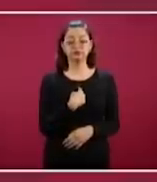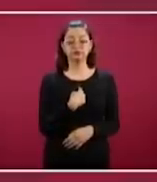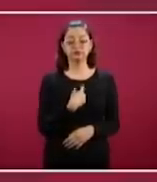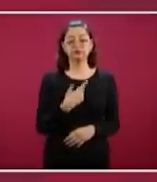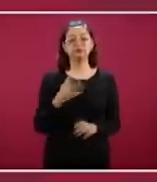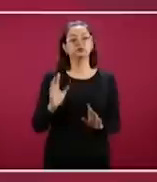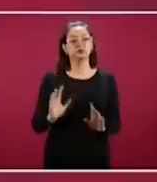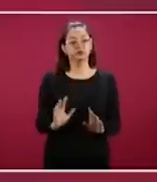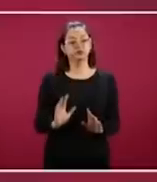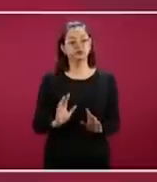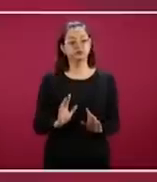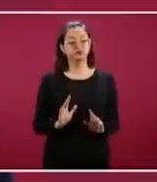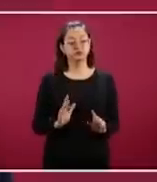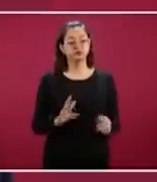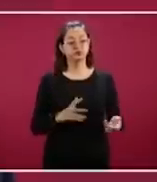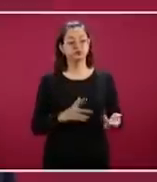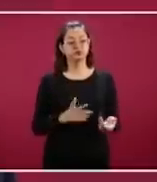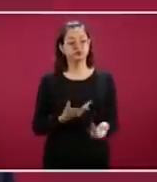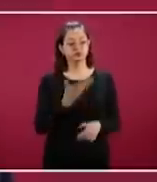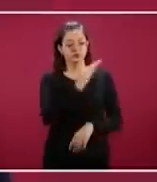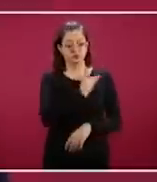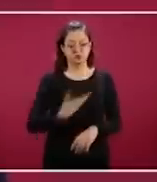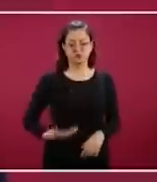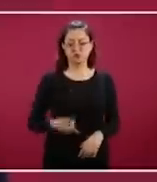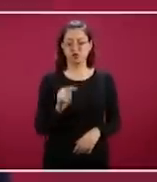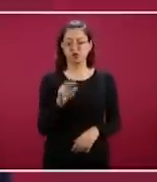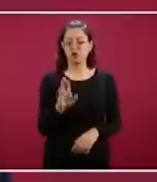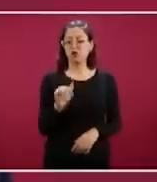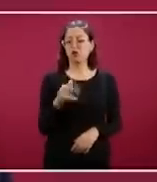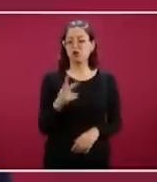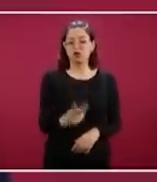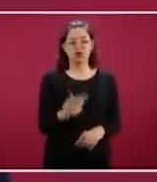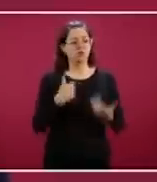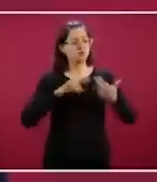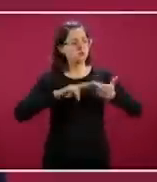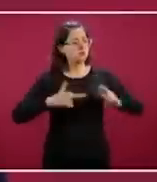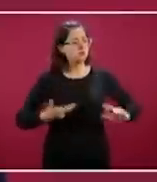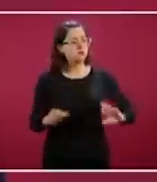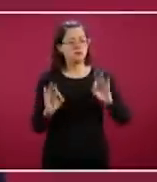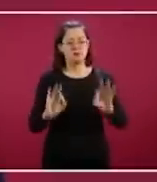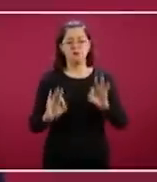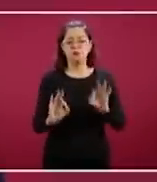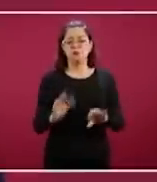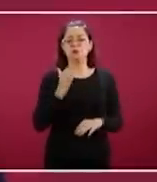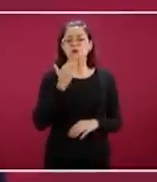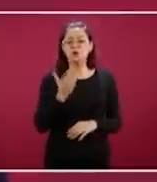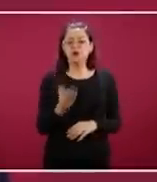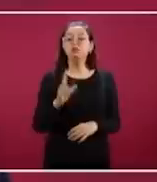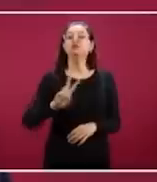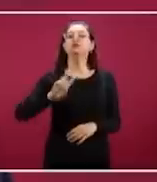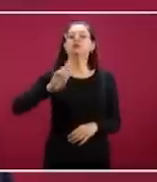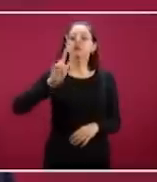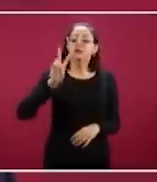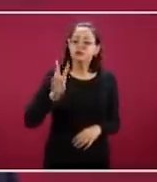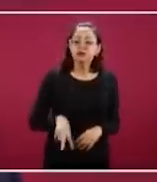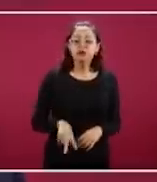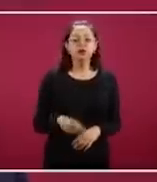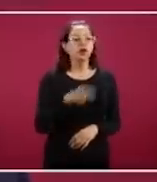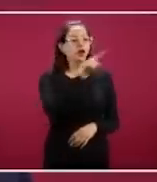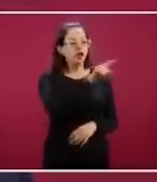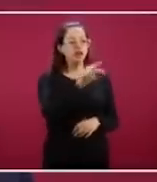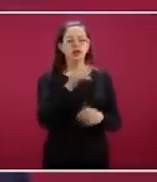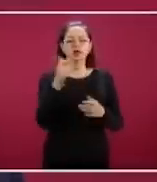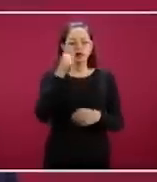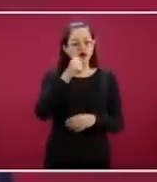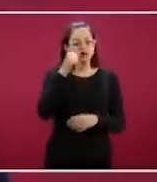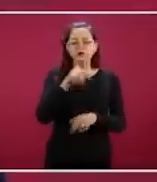llevo una muy buena relación con el presidente Donald Trump. Tengo que agradecerle, repito, de que ha sido